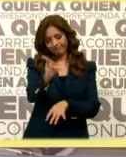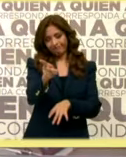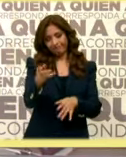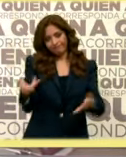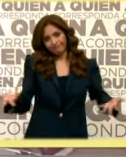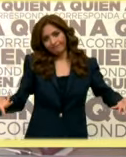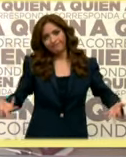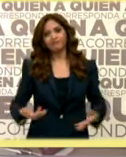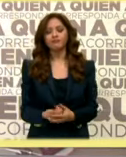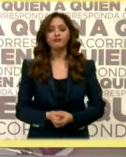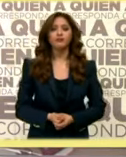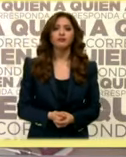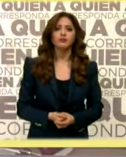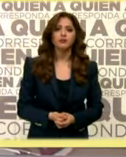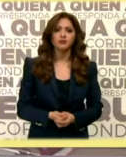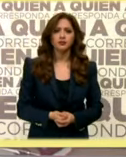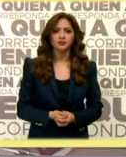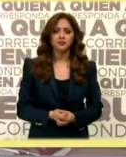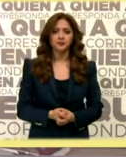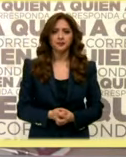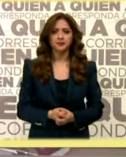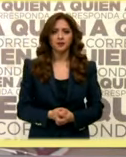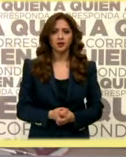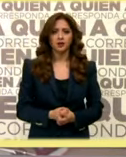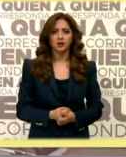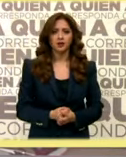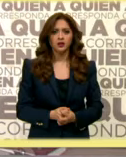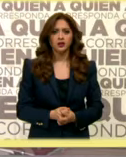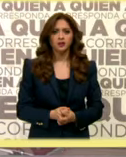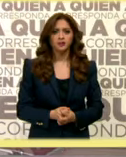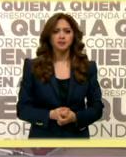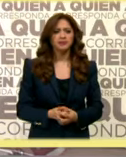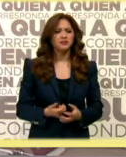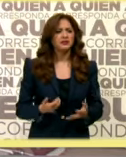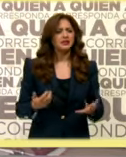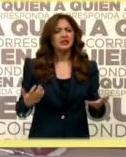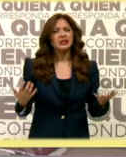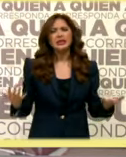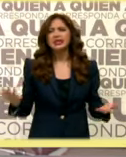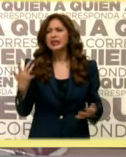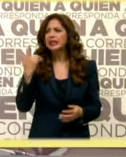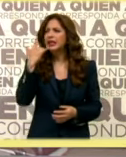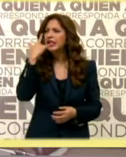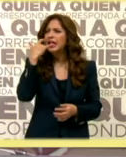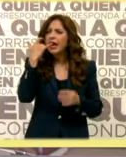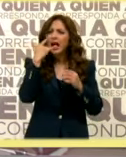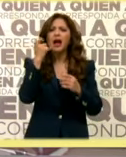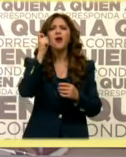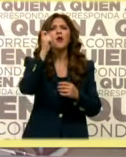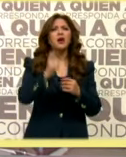Ay. A ver, por algún extraño acontecimiento